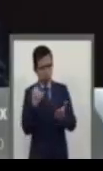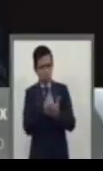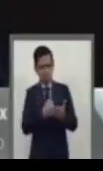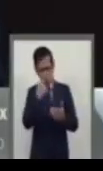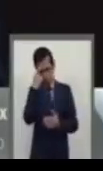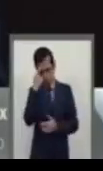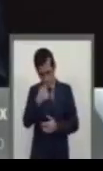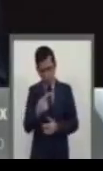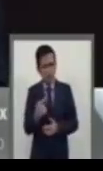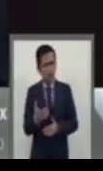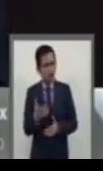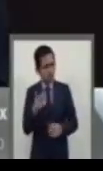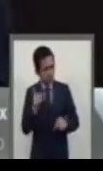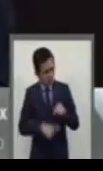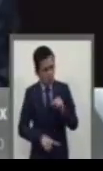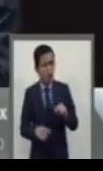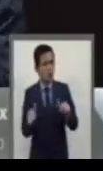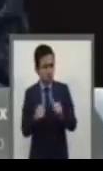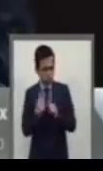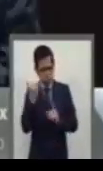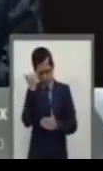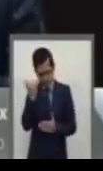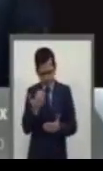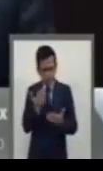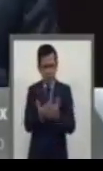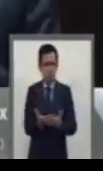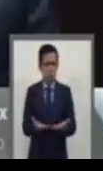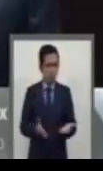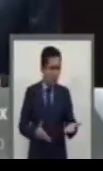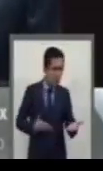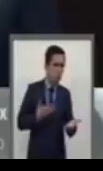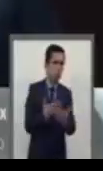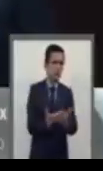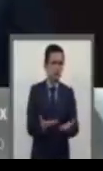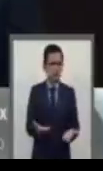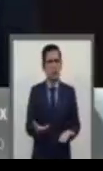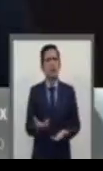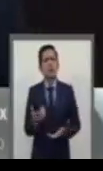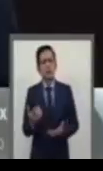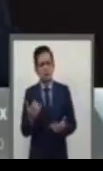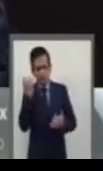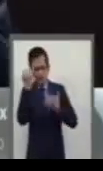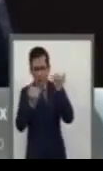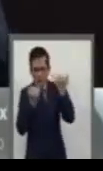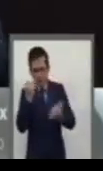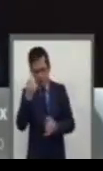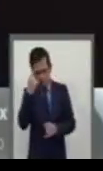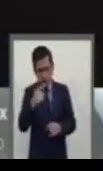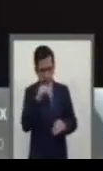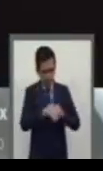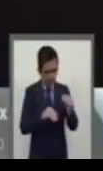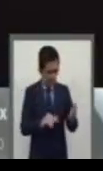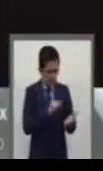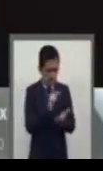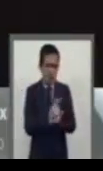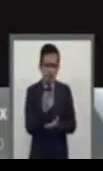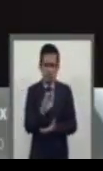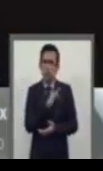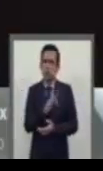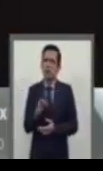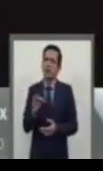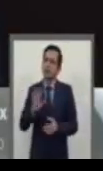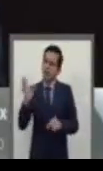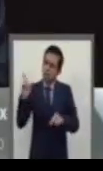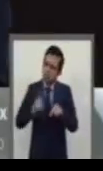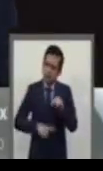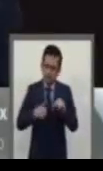con iniciativas, propuestas y posiciones que aportan ideas y proyectos legislativos a la discusión sobre el